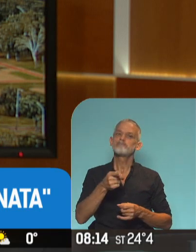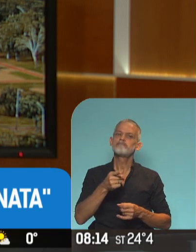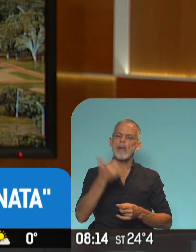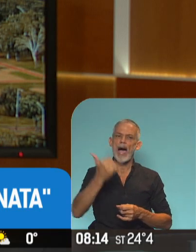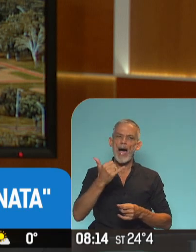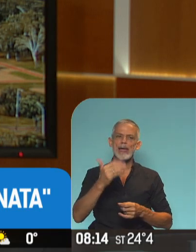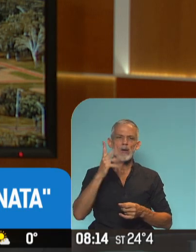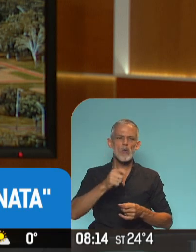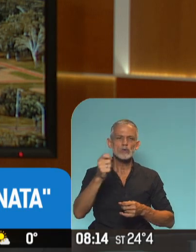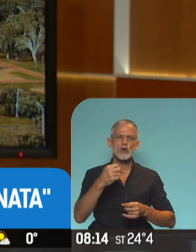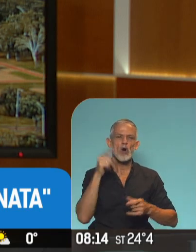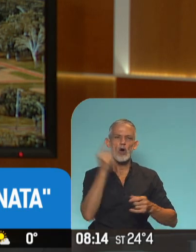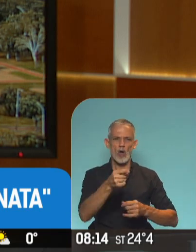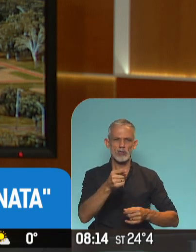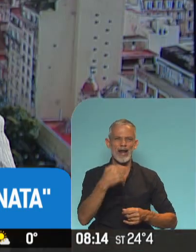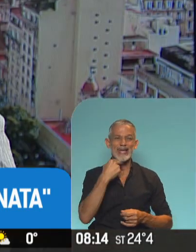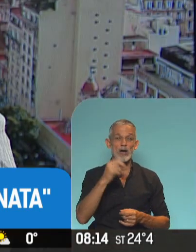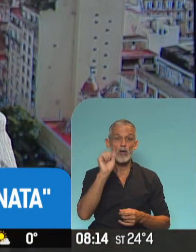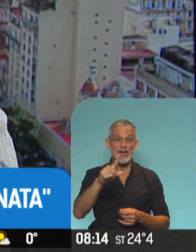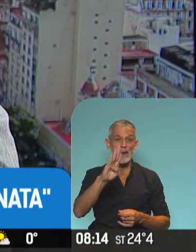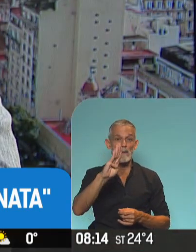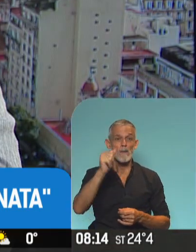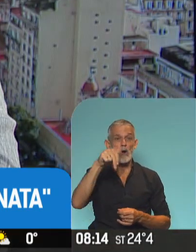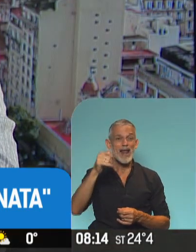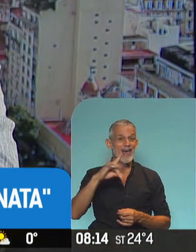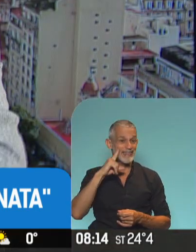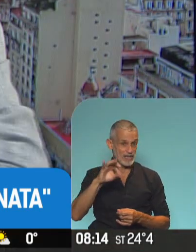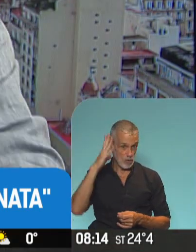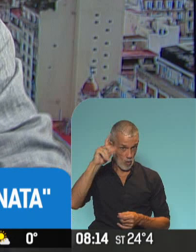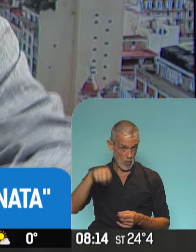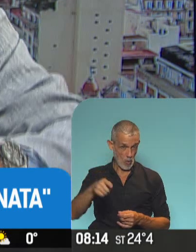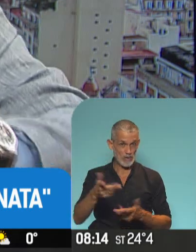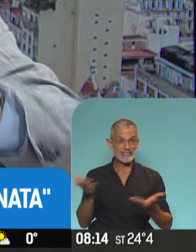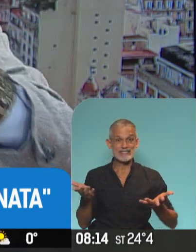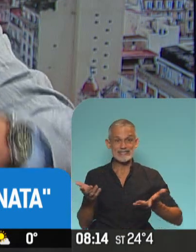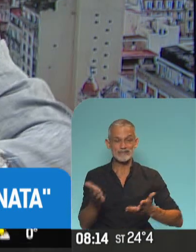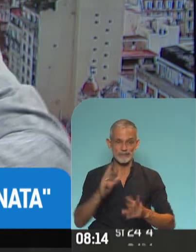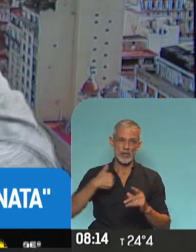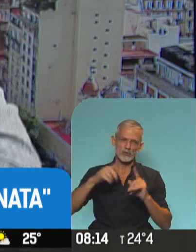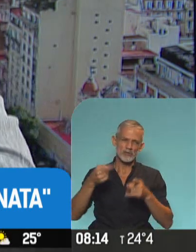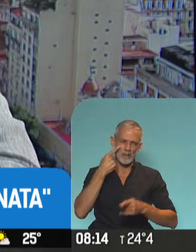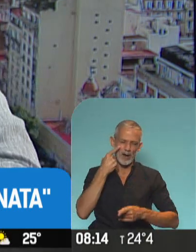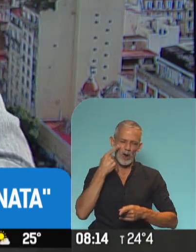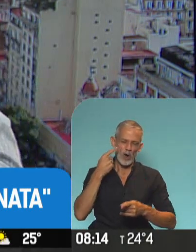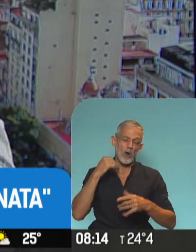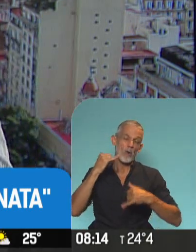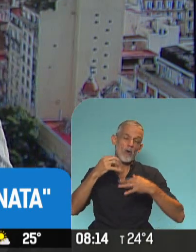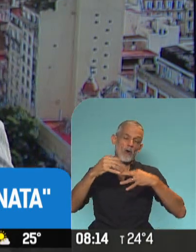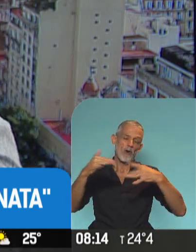una causa contra el hijo de Claudio Bonadio. Bueno, yo también conozco esa leyenda.